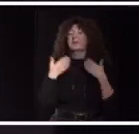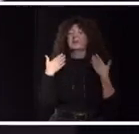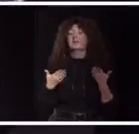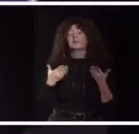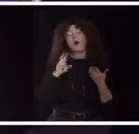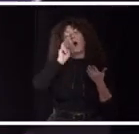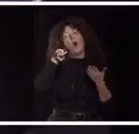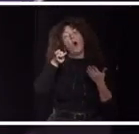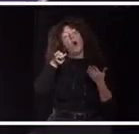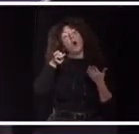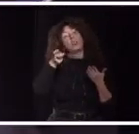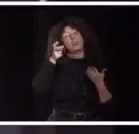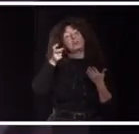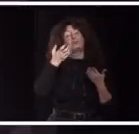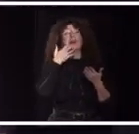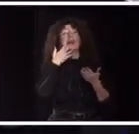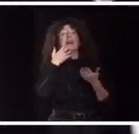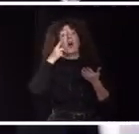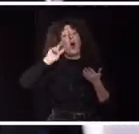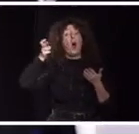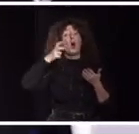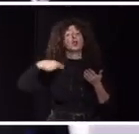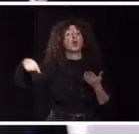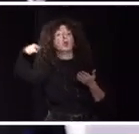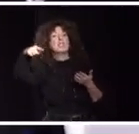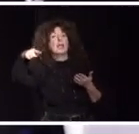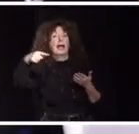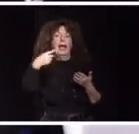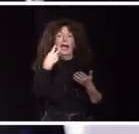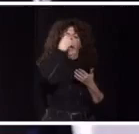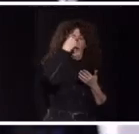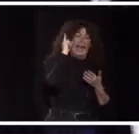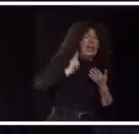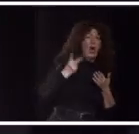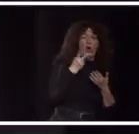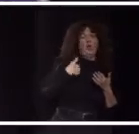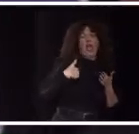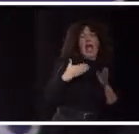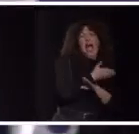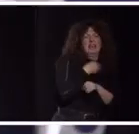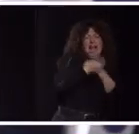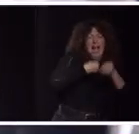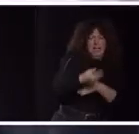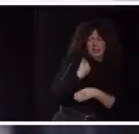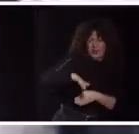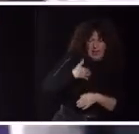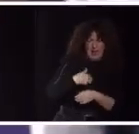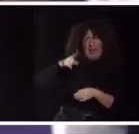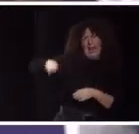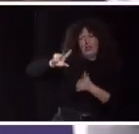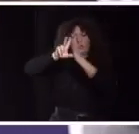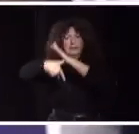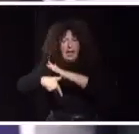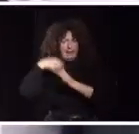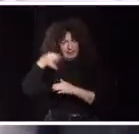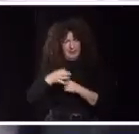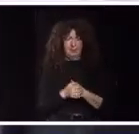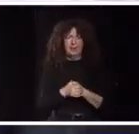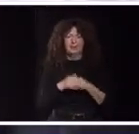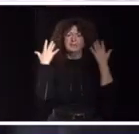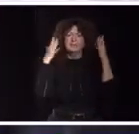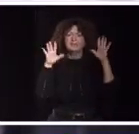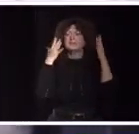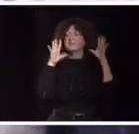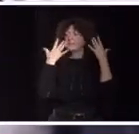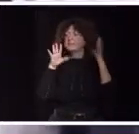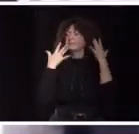Y cuando otros van, Ione, Irene, ya vienen de allí. Y así tengo que decirlo. Así que se van a las filas. Y